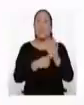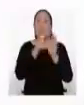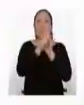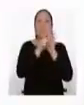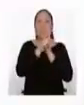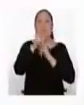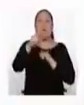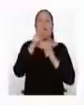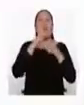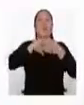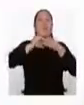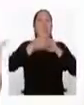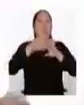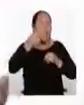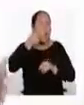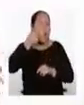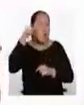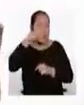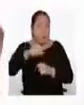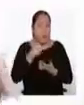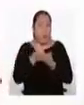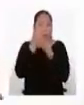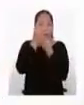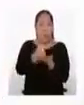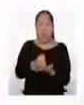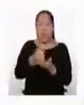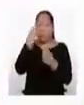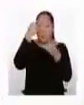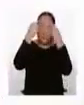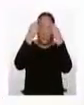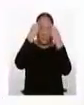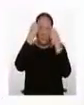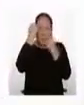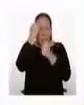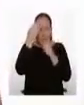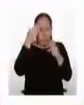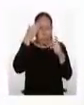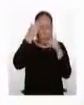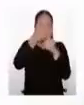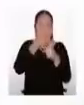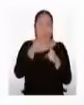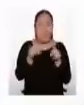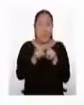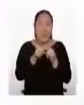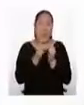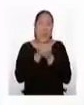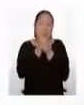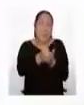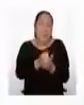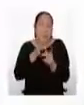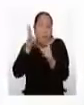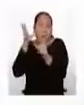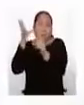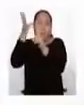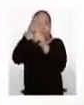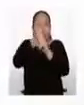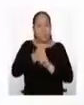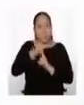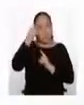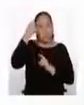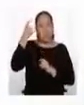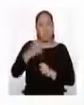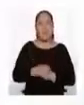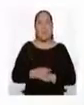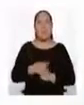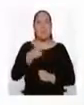historia que conoceremos a continuación nos va a ayudar a plantearnos algunos retos y además probablemente nos ayude a cumplir nuestros sueños, porque vamos a conocer la